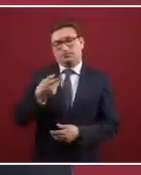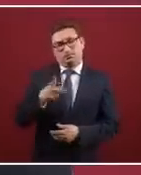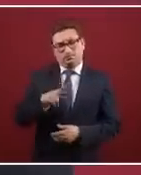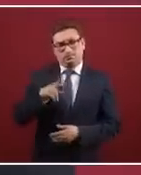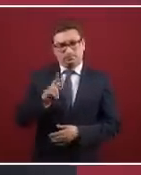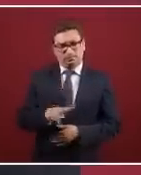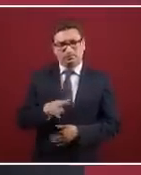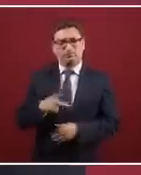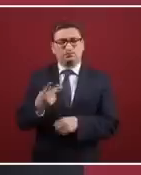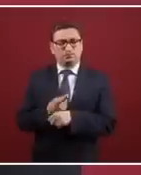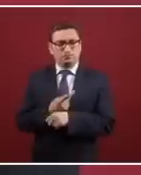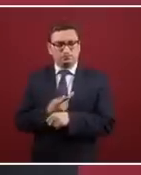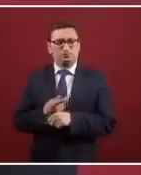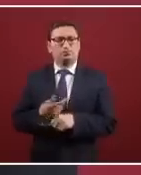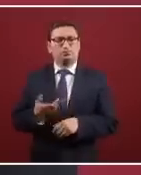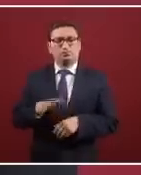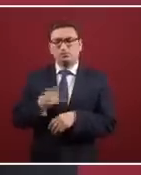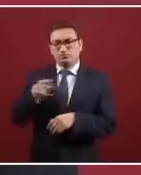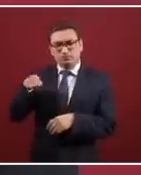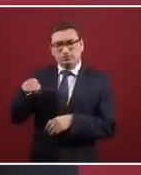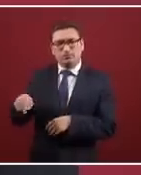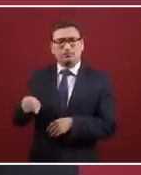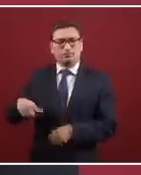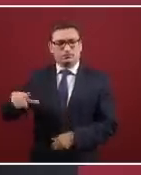iban del gobierno